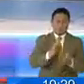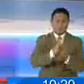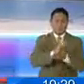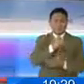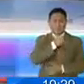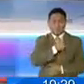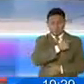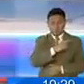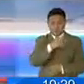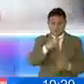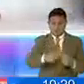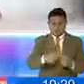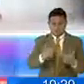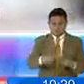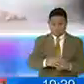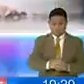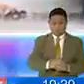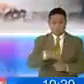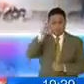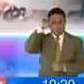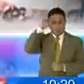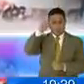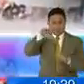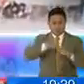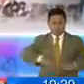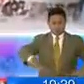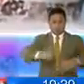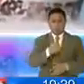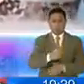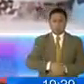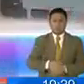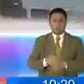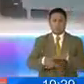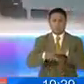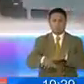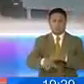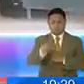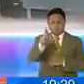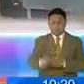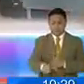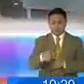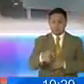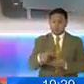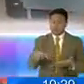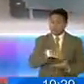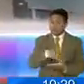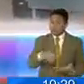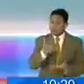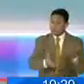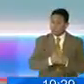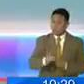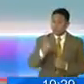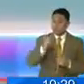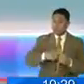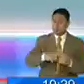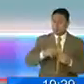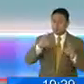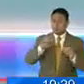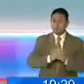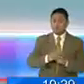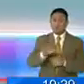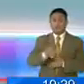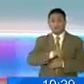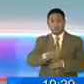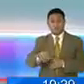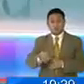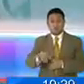capital hizo un pronunciamiento en rueda de prensa para dar su respaldo al profesor que presuntamente estaría involucrado en el caso de abuso